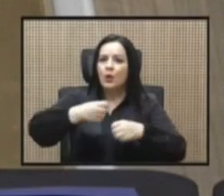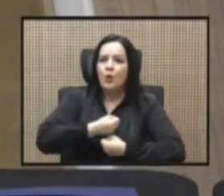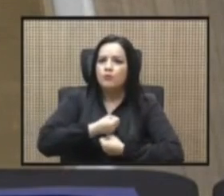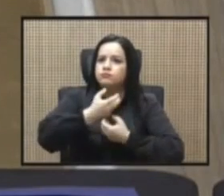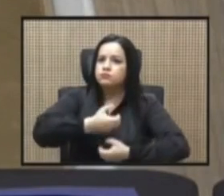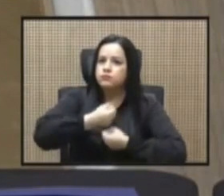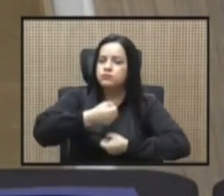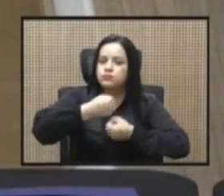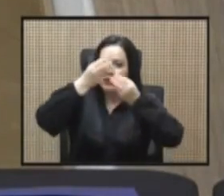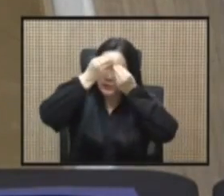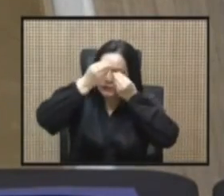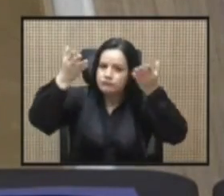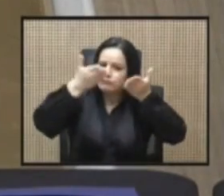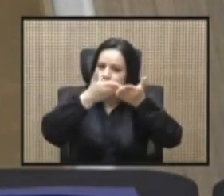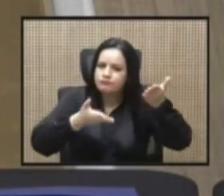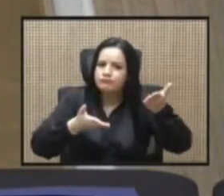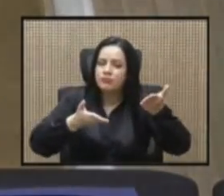o con fines electorales